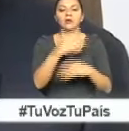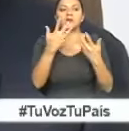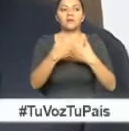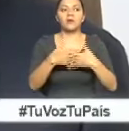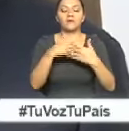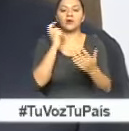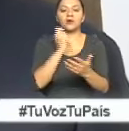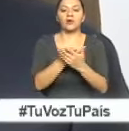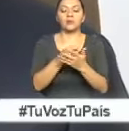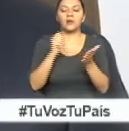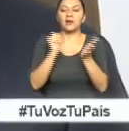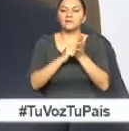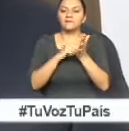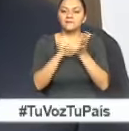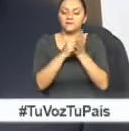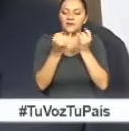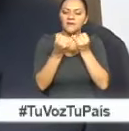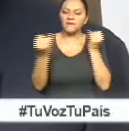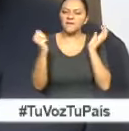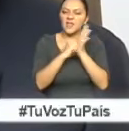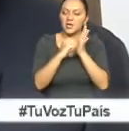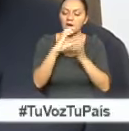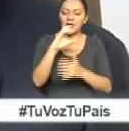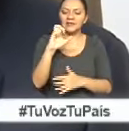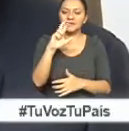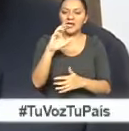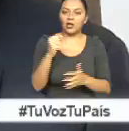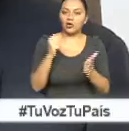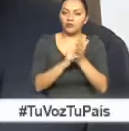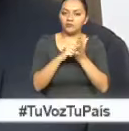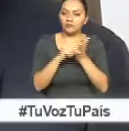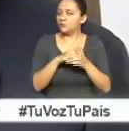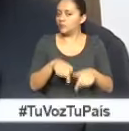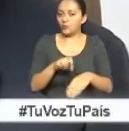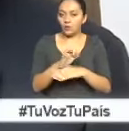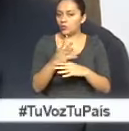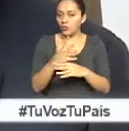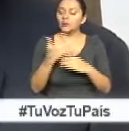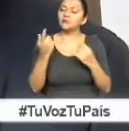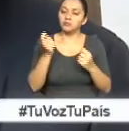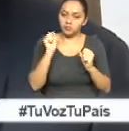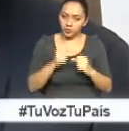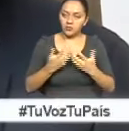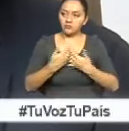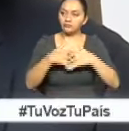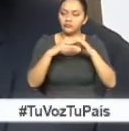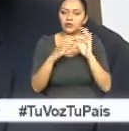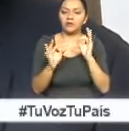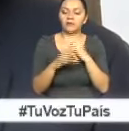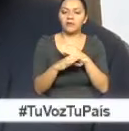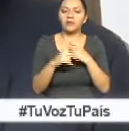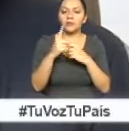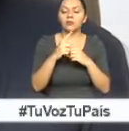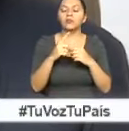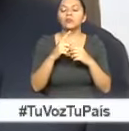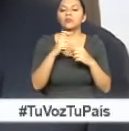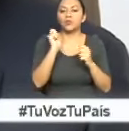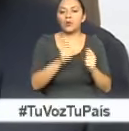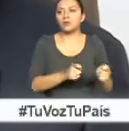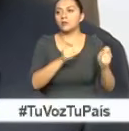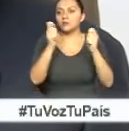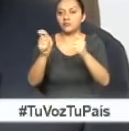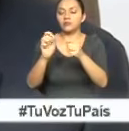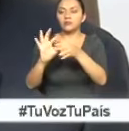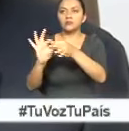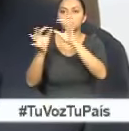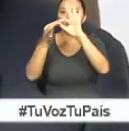industria básica, es una industria que nos va a permitir justamente dar materia prima a toda una cadena de producción y así otro tipo